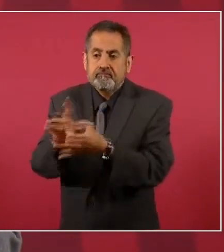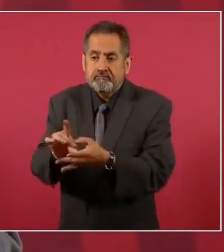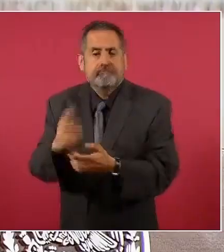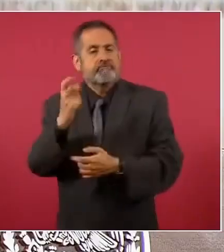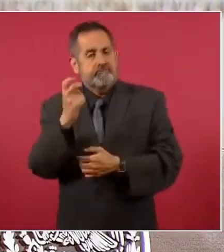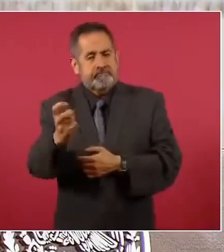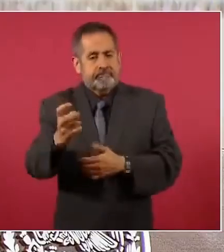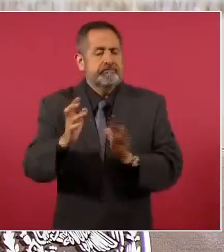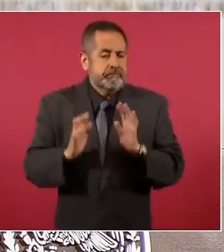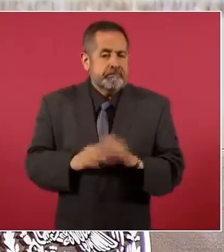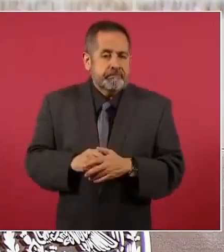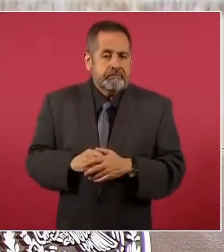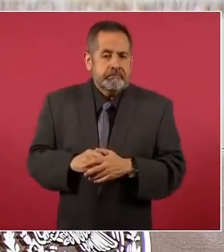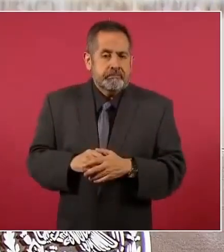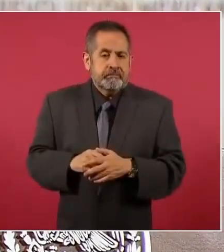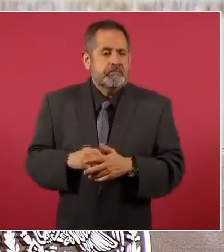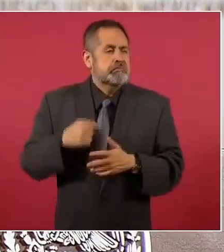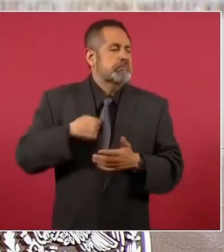que no estén esperando